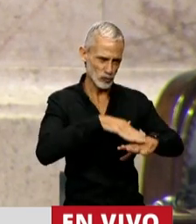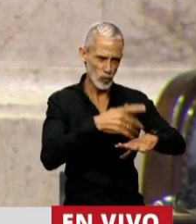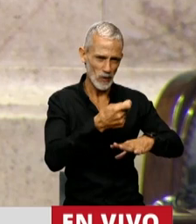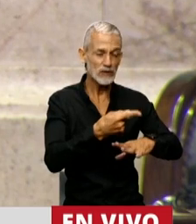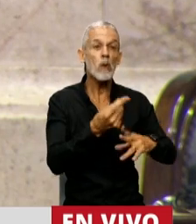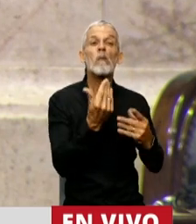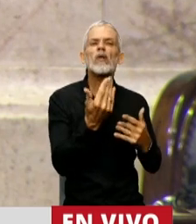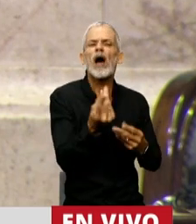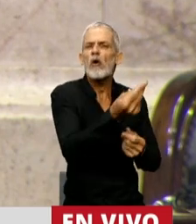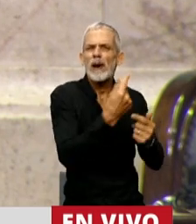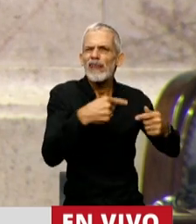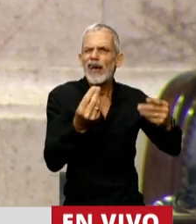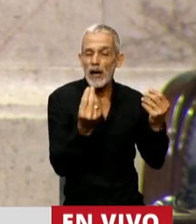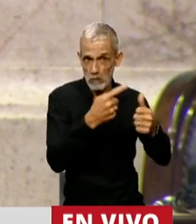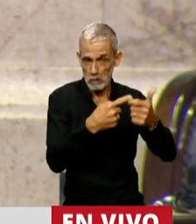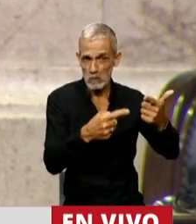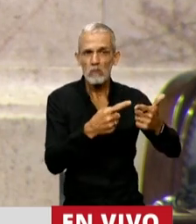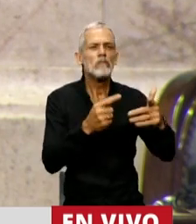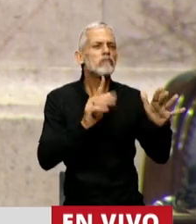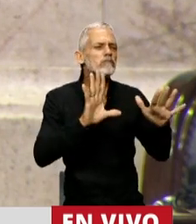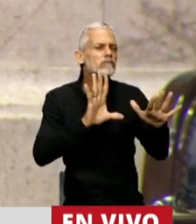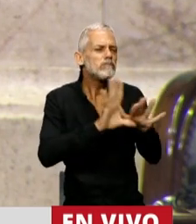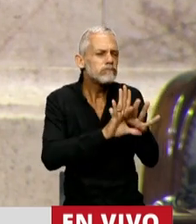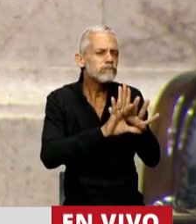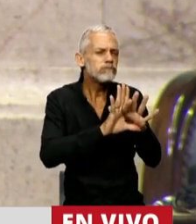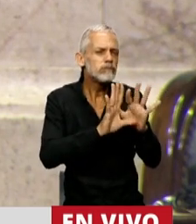podía comprar exactamente